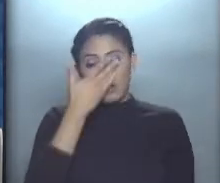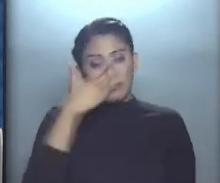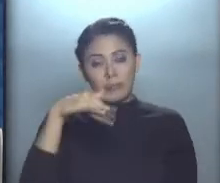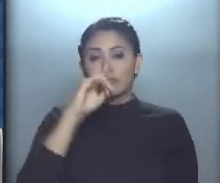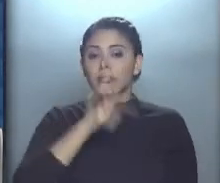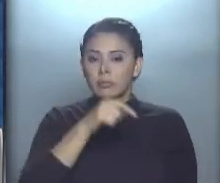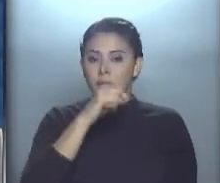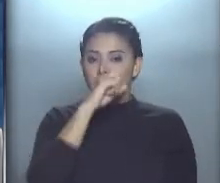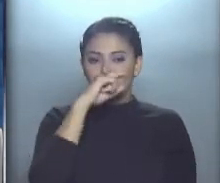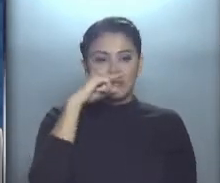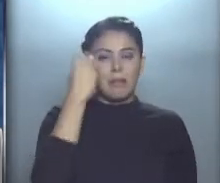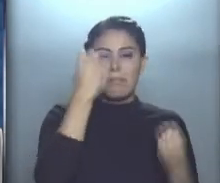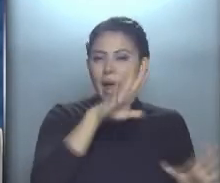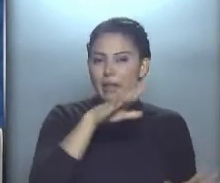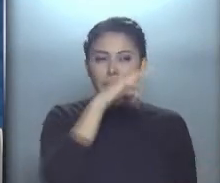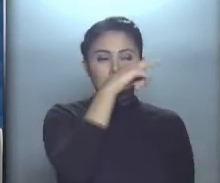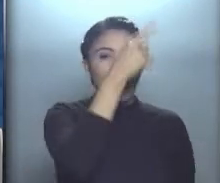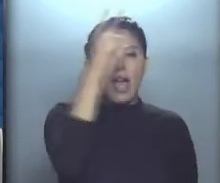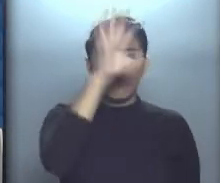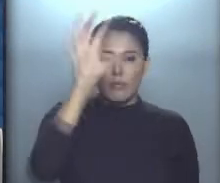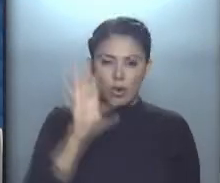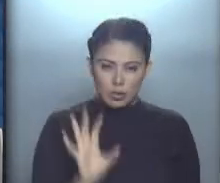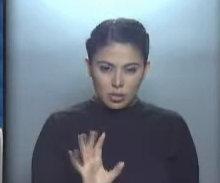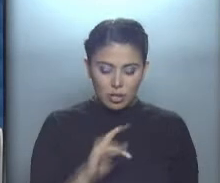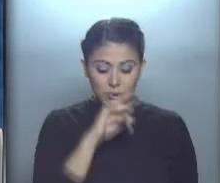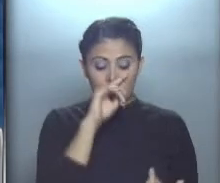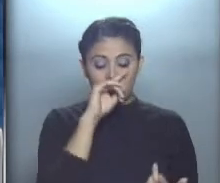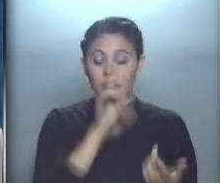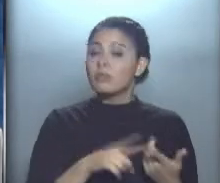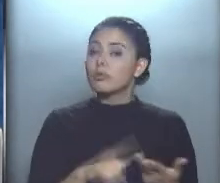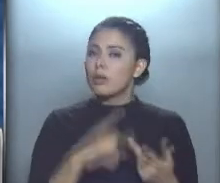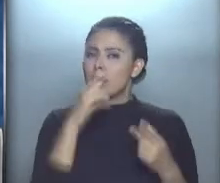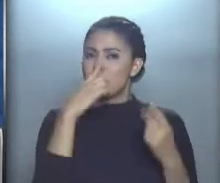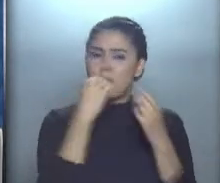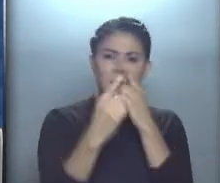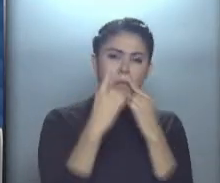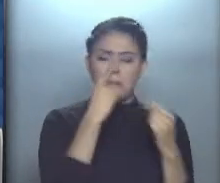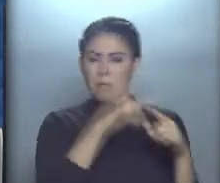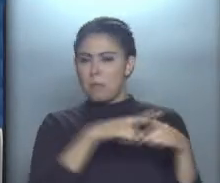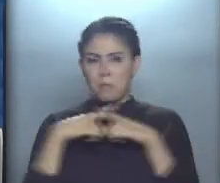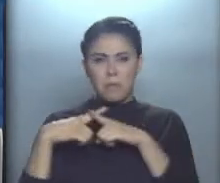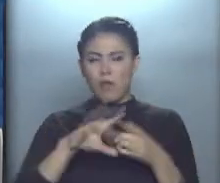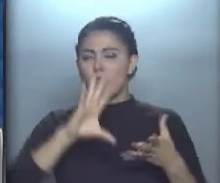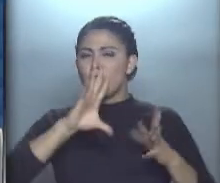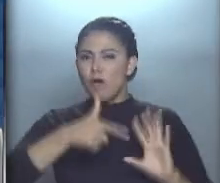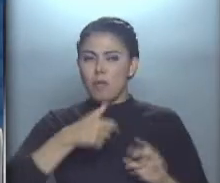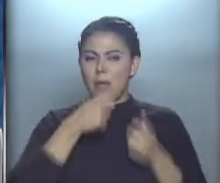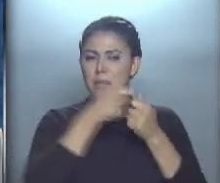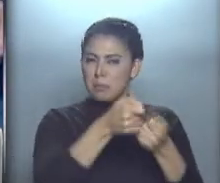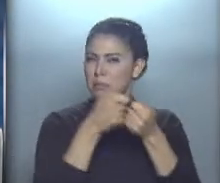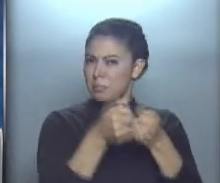provisional de carácter sustancial en cada una de las jurisdicciones provinciales. Por lo tanto, discuten a través de una metodología